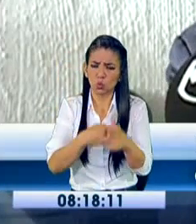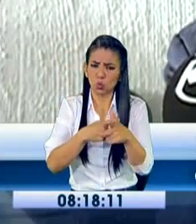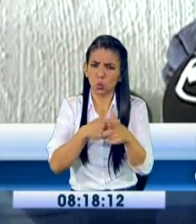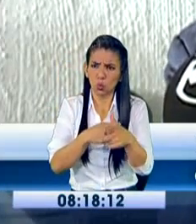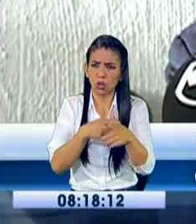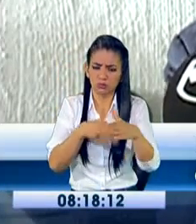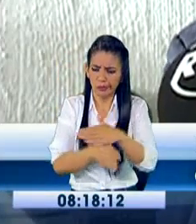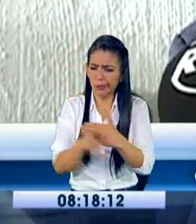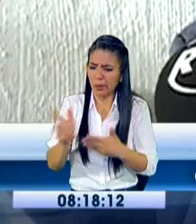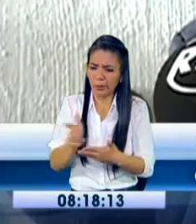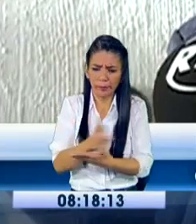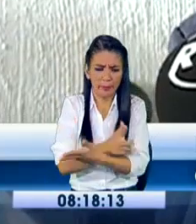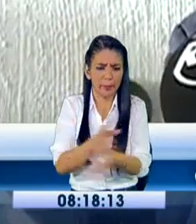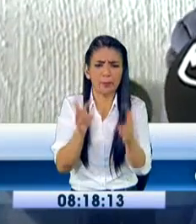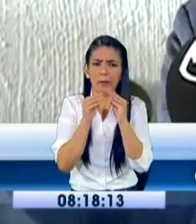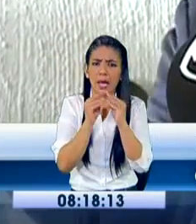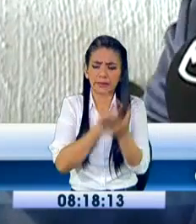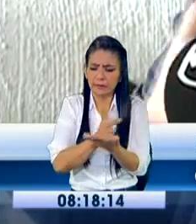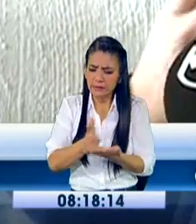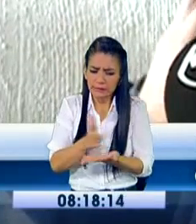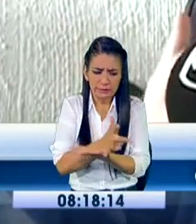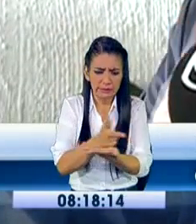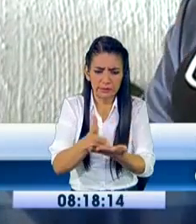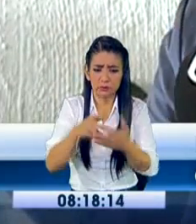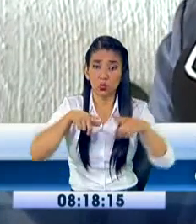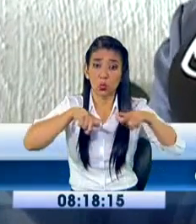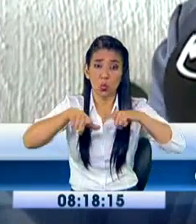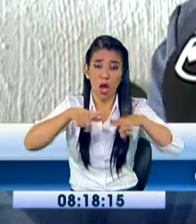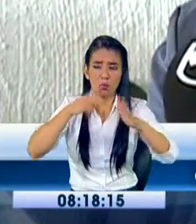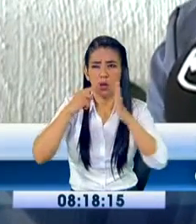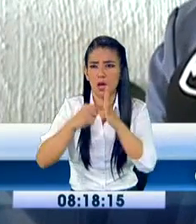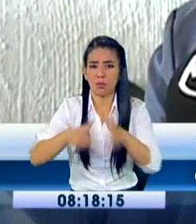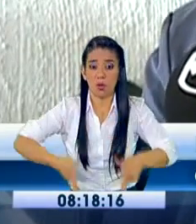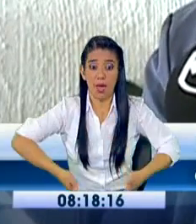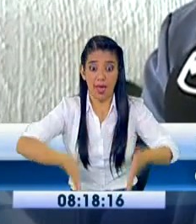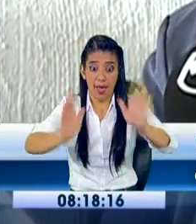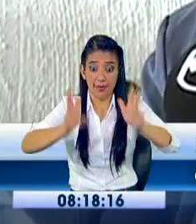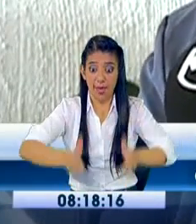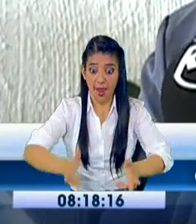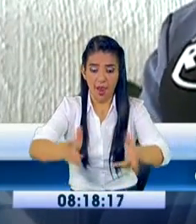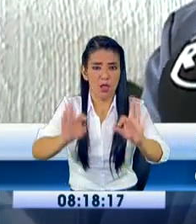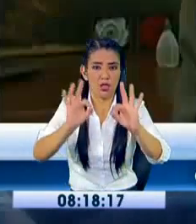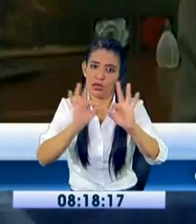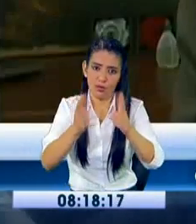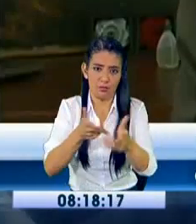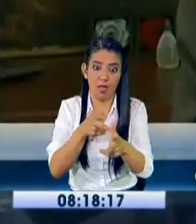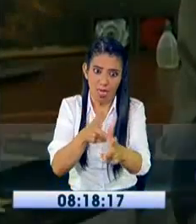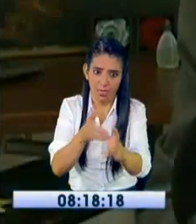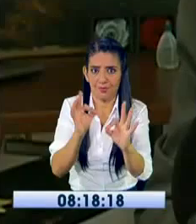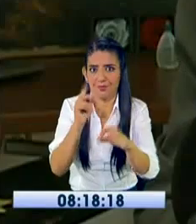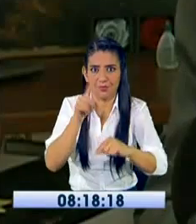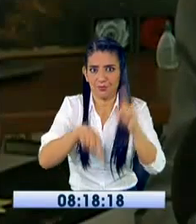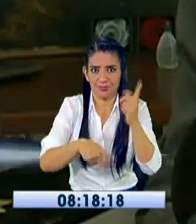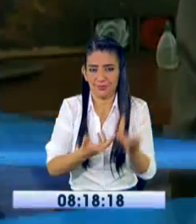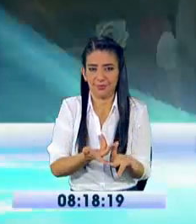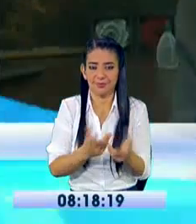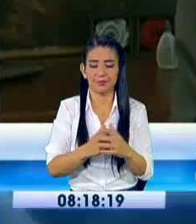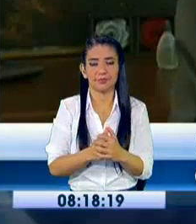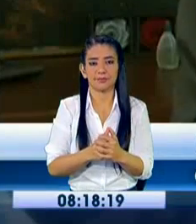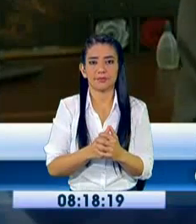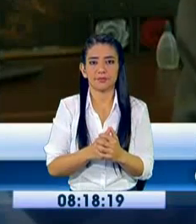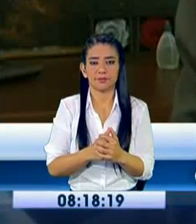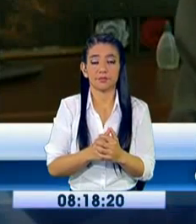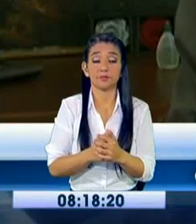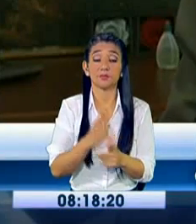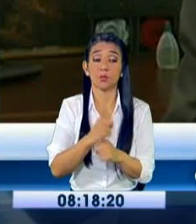próximos días. En Quito informó Alison Corral. Una muy buena iniciativa. Es por cierto que con el objetivo de promover las buenas